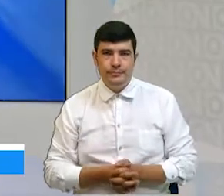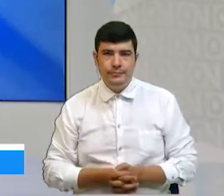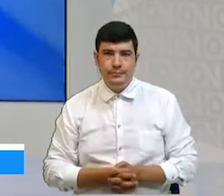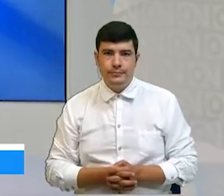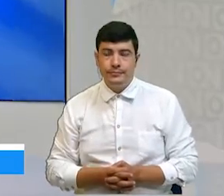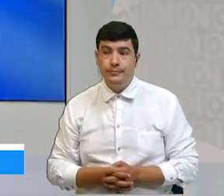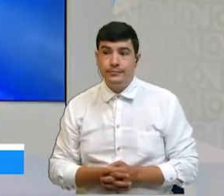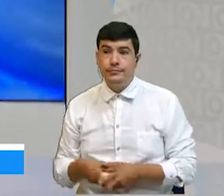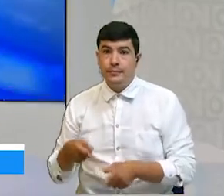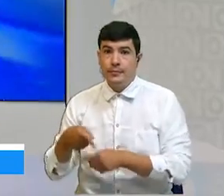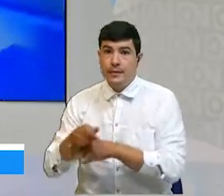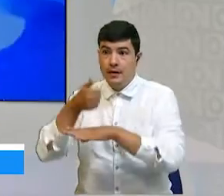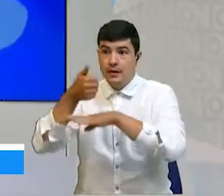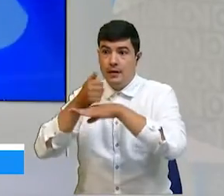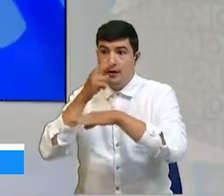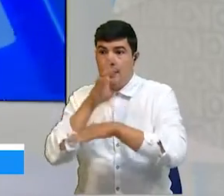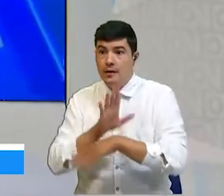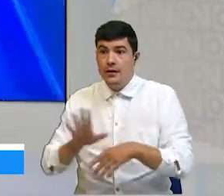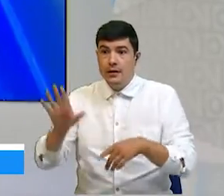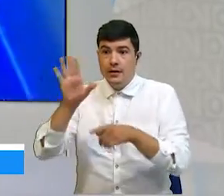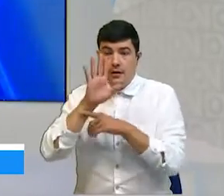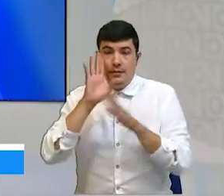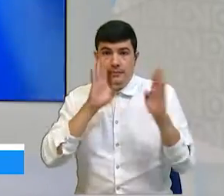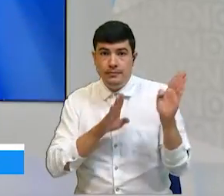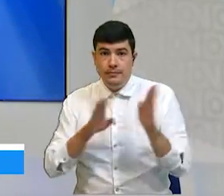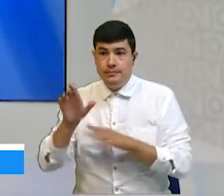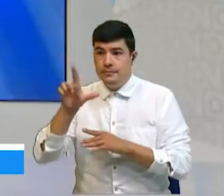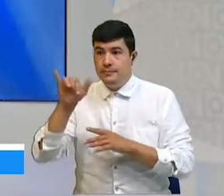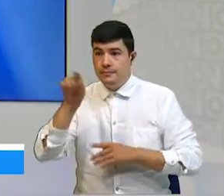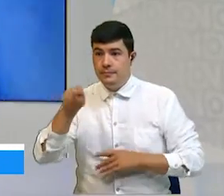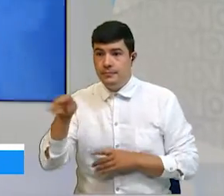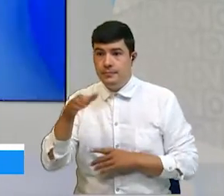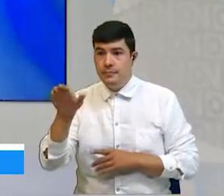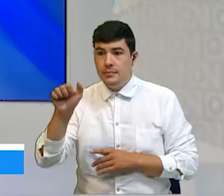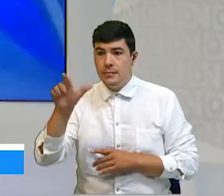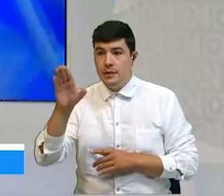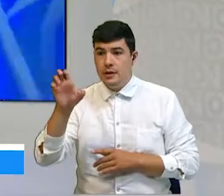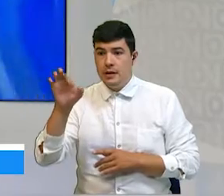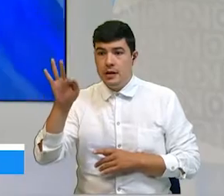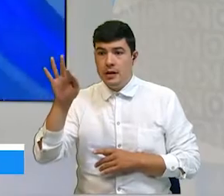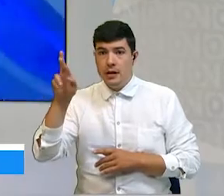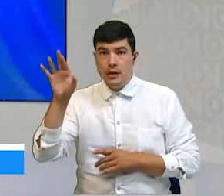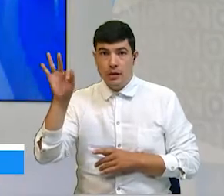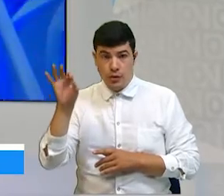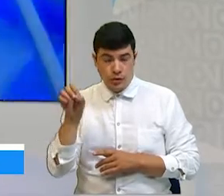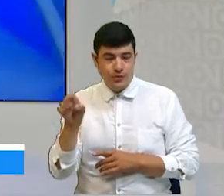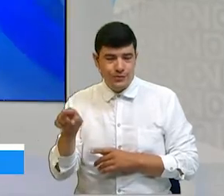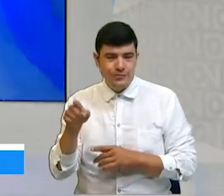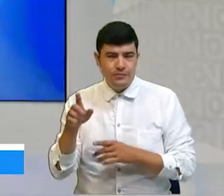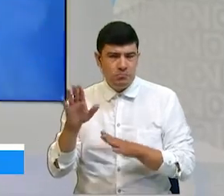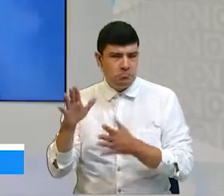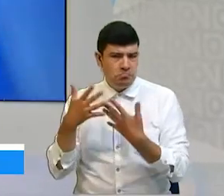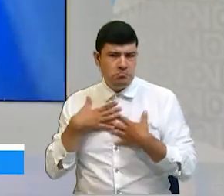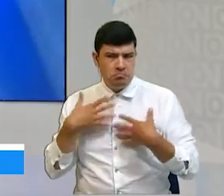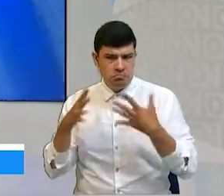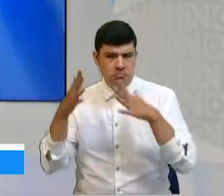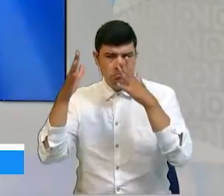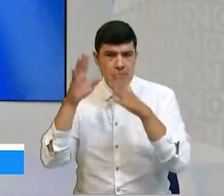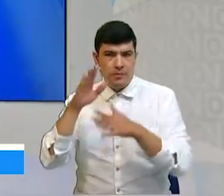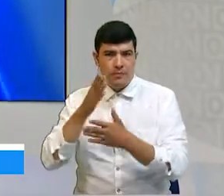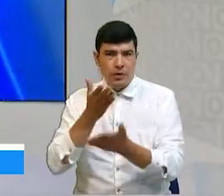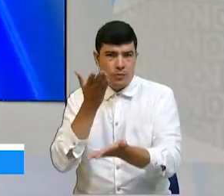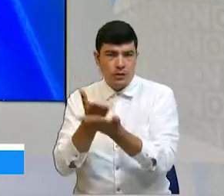Y en otras noticias, el director nacional de planeación, Luis Alberto Rodríguez, celebró las propuestas de la Gobernación de Santander para construir el plan